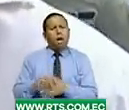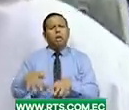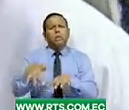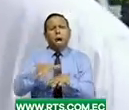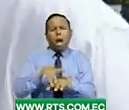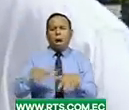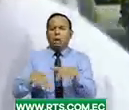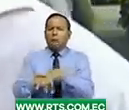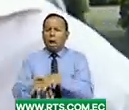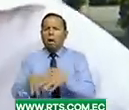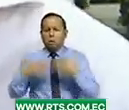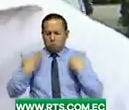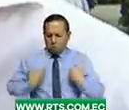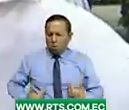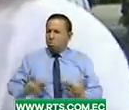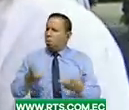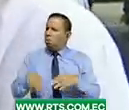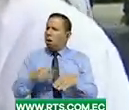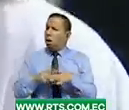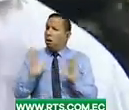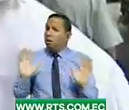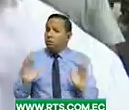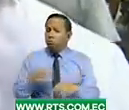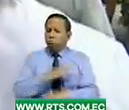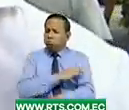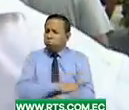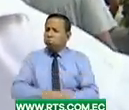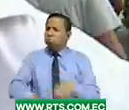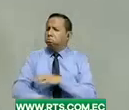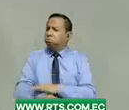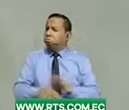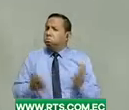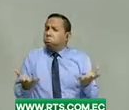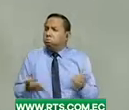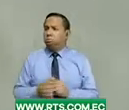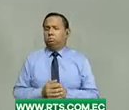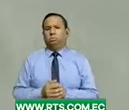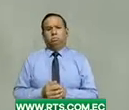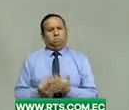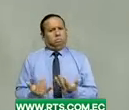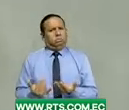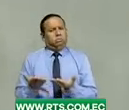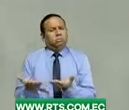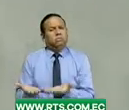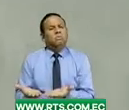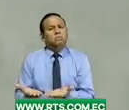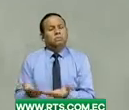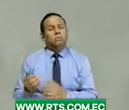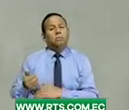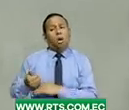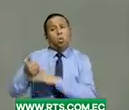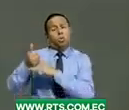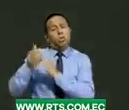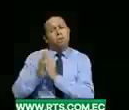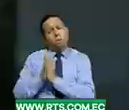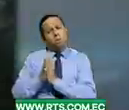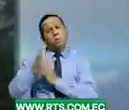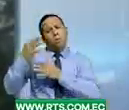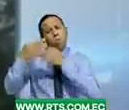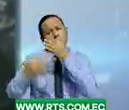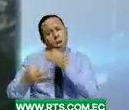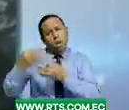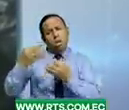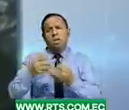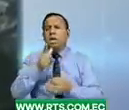zapatillas, con su ropita normal así, mangas largas. Ahora esperan que las autoridades hagan su parte y